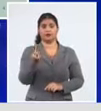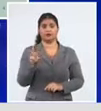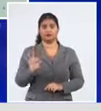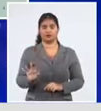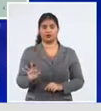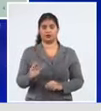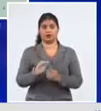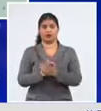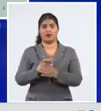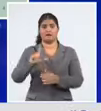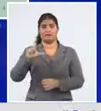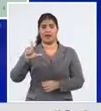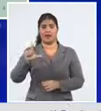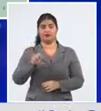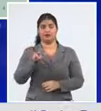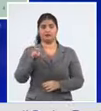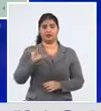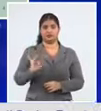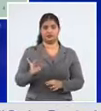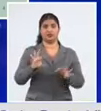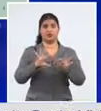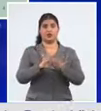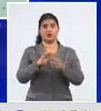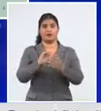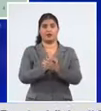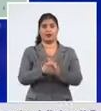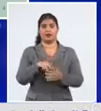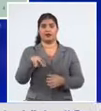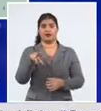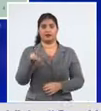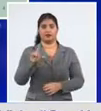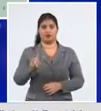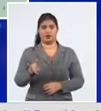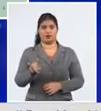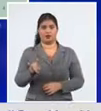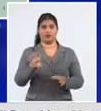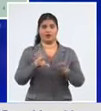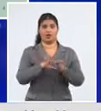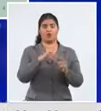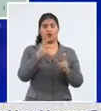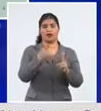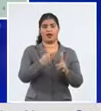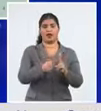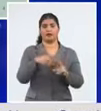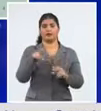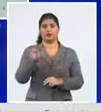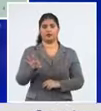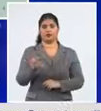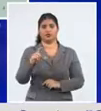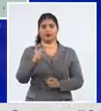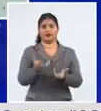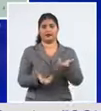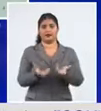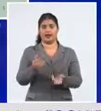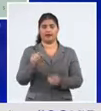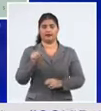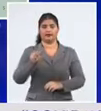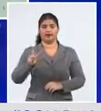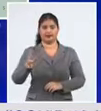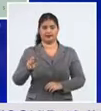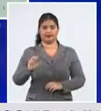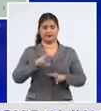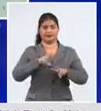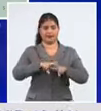Mariel 37, en Guira de Melena 29, en Guanajay 28 y en Candelaria 13. La Habana, como yo